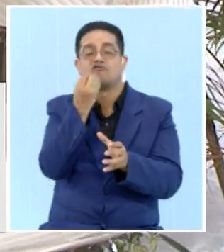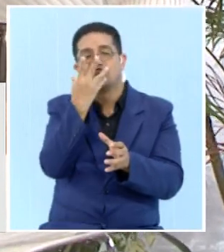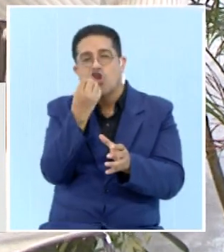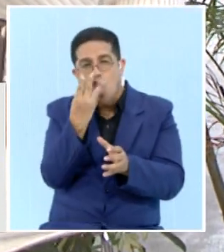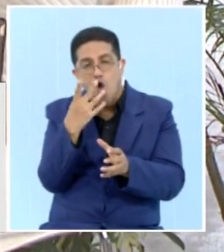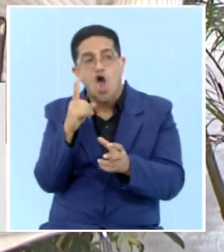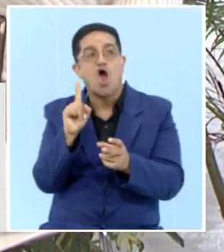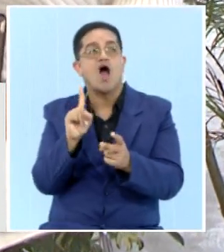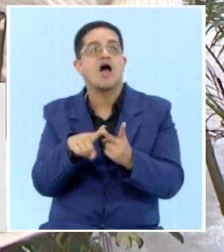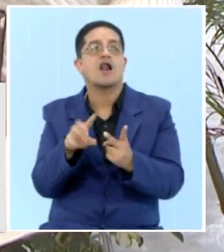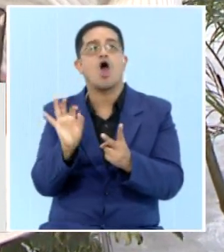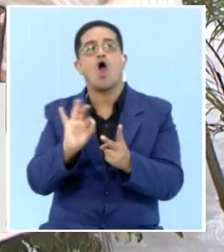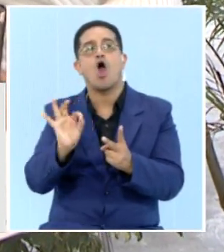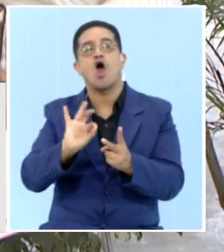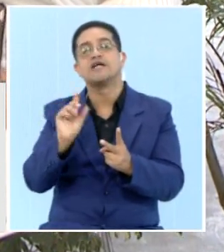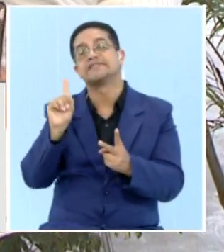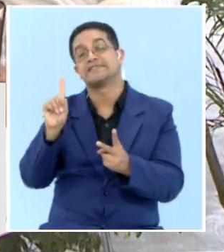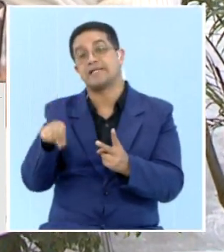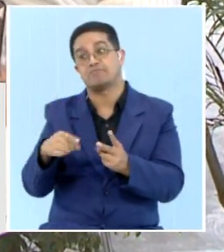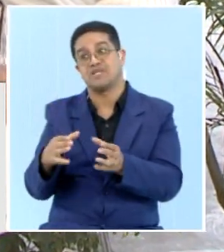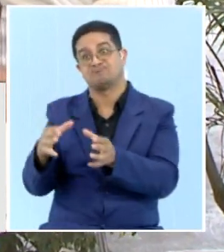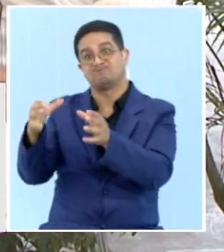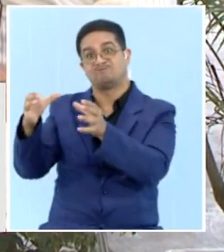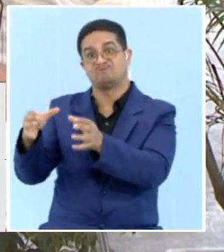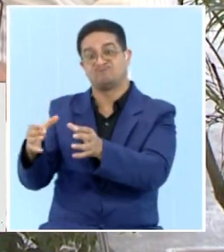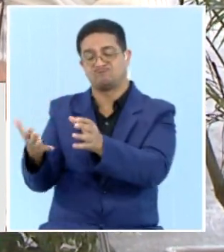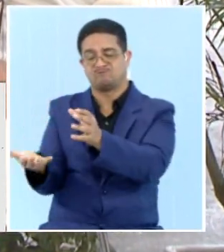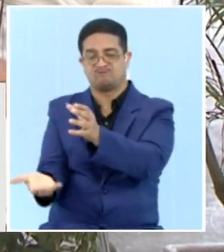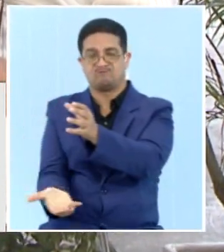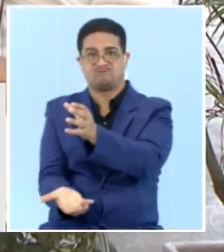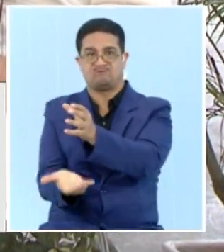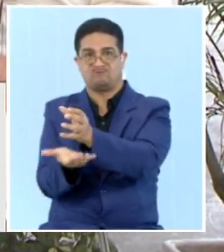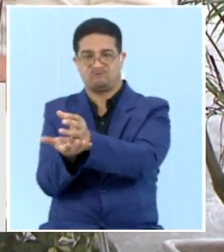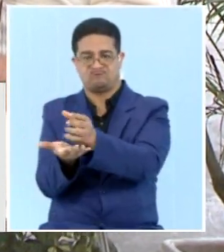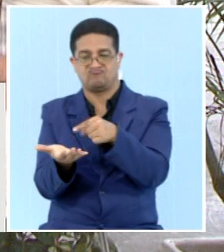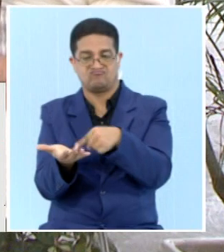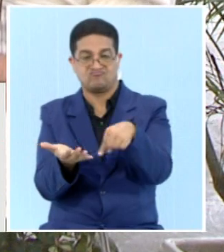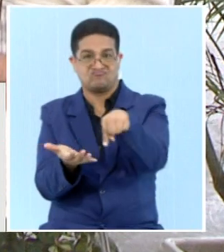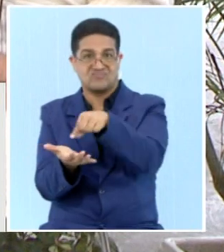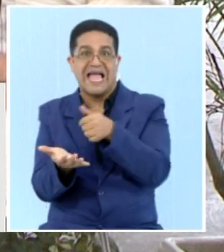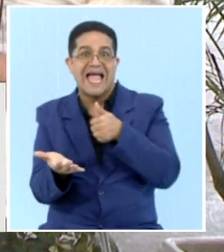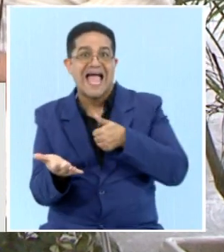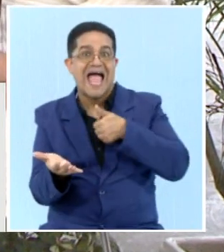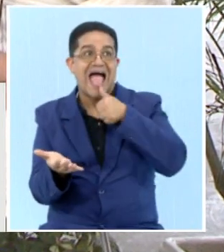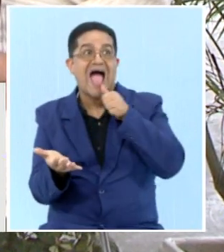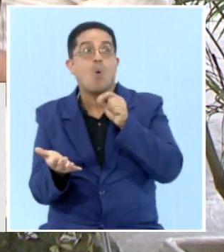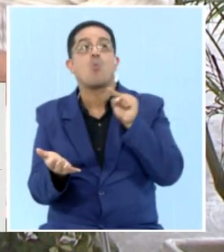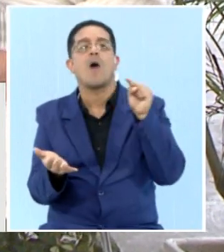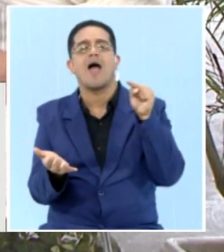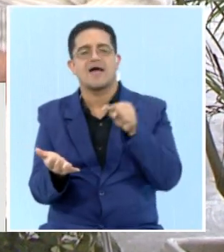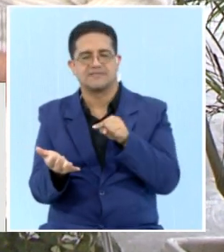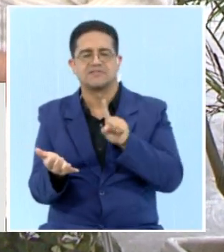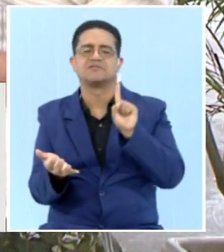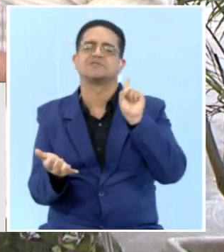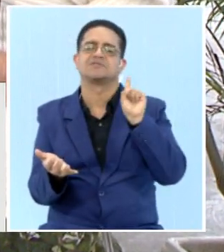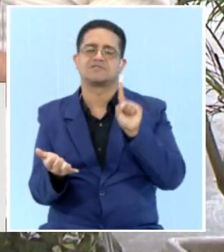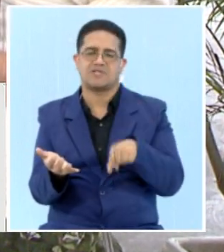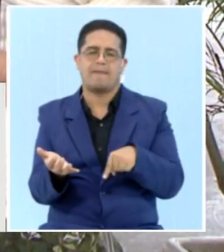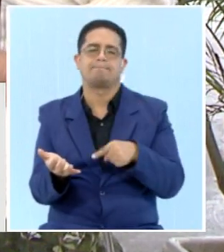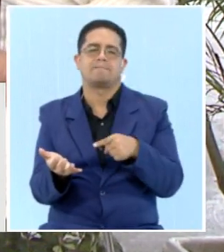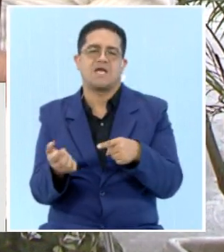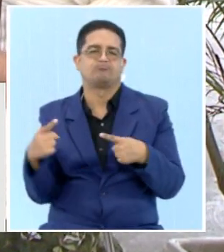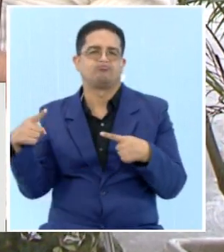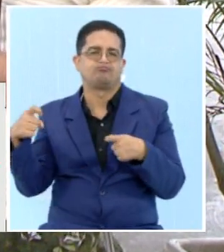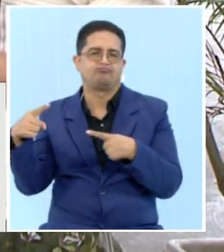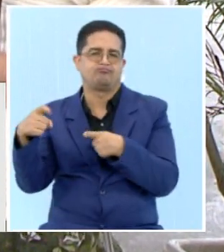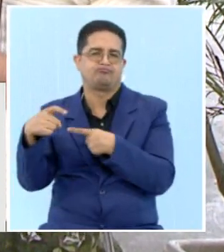casas. o incluso cuando tenemos materos y le colocamos un platico debajo que queda también el agua allí. Importante. Allí también pueden estar teniendo